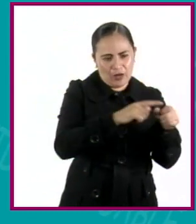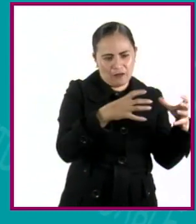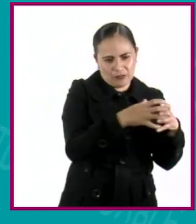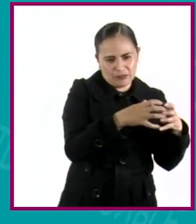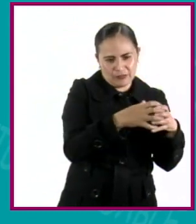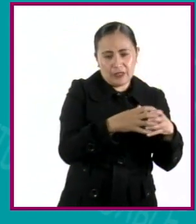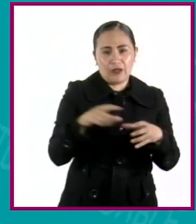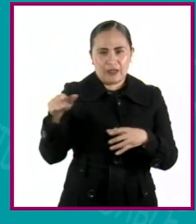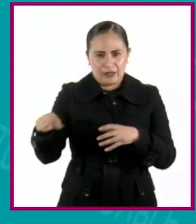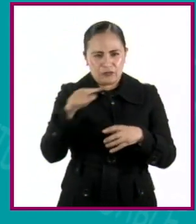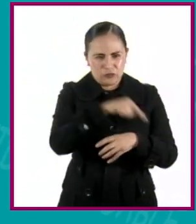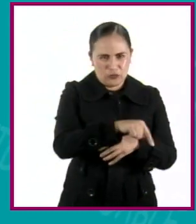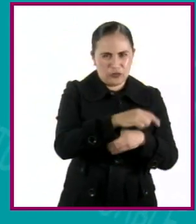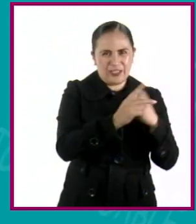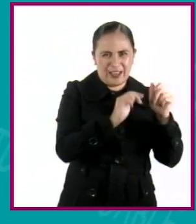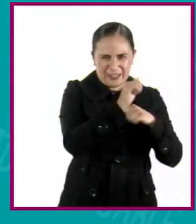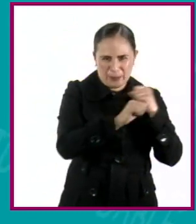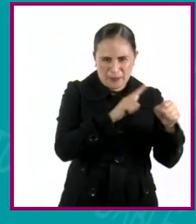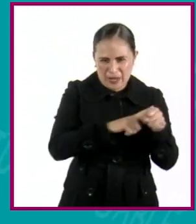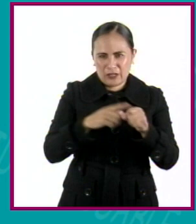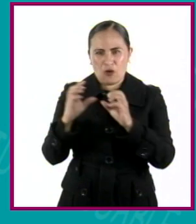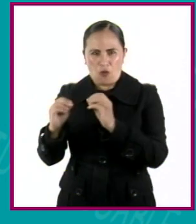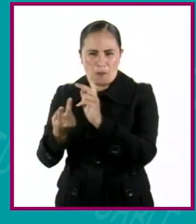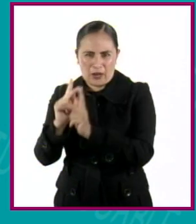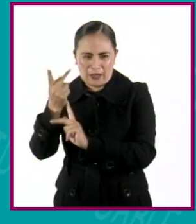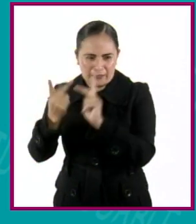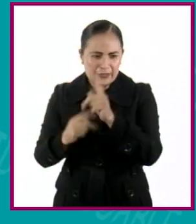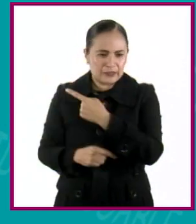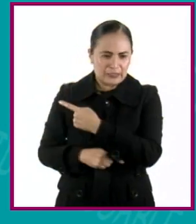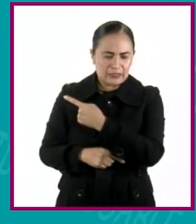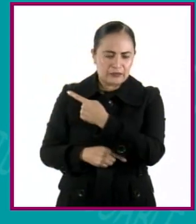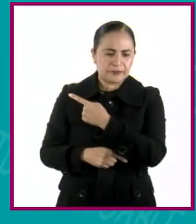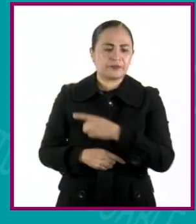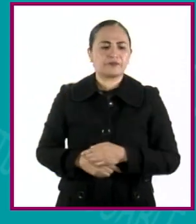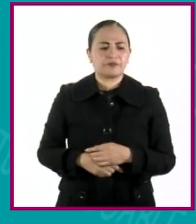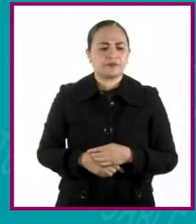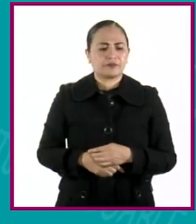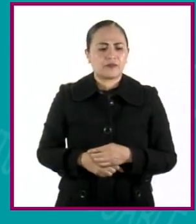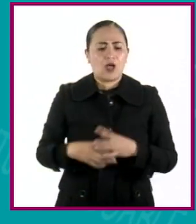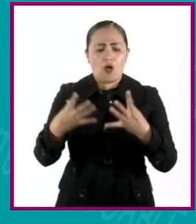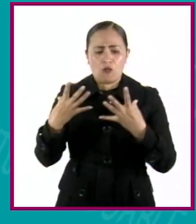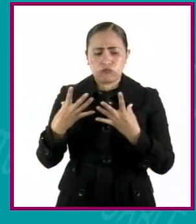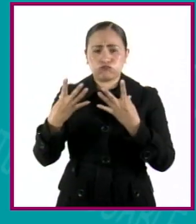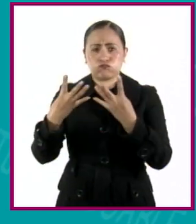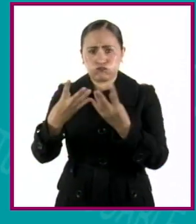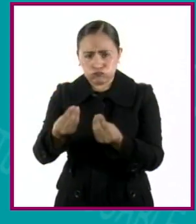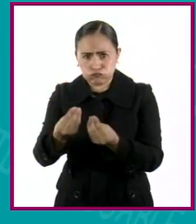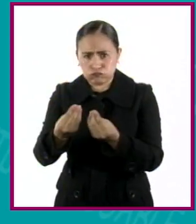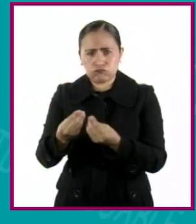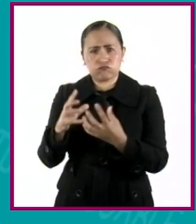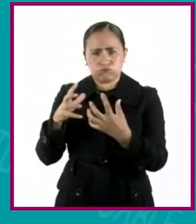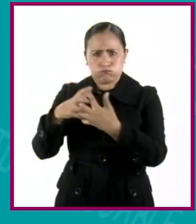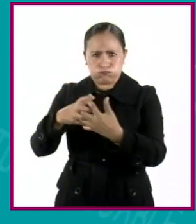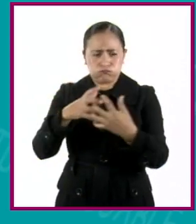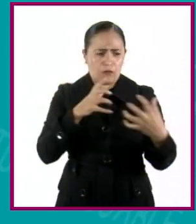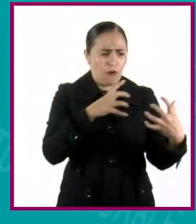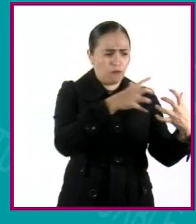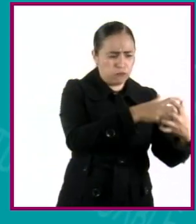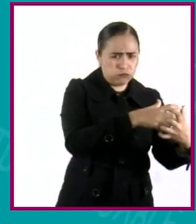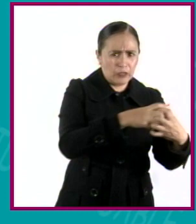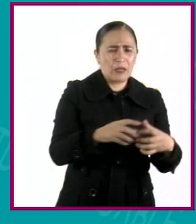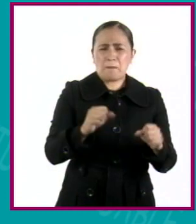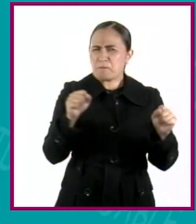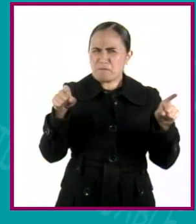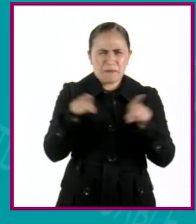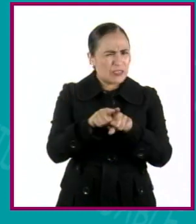las células madre son pluripotentes, es decir, tienen la capacidad de formar parte de cualquier órgano o tejido y almacenan la